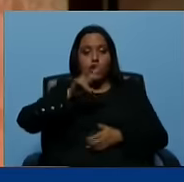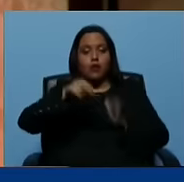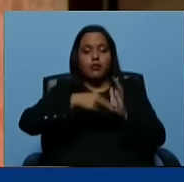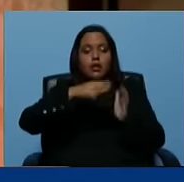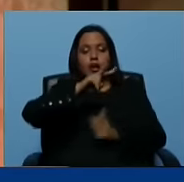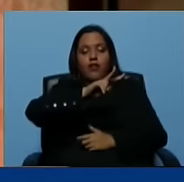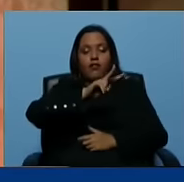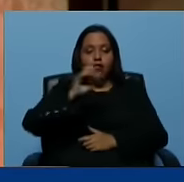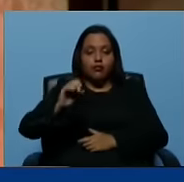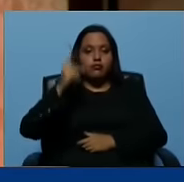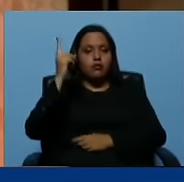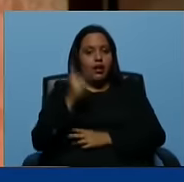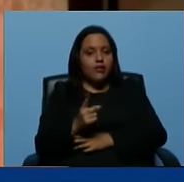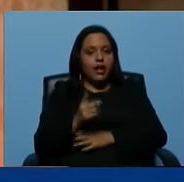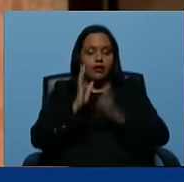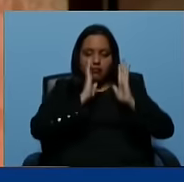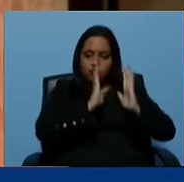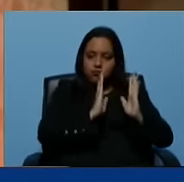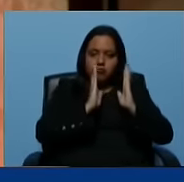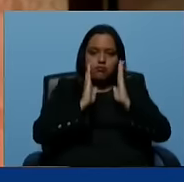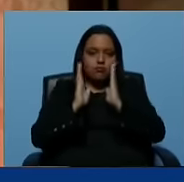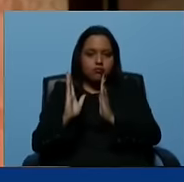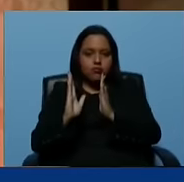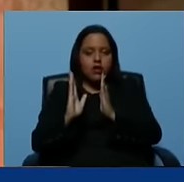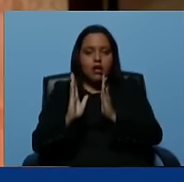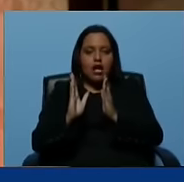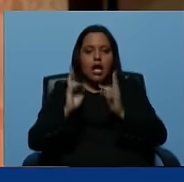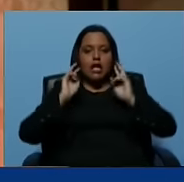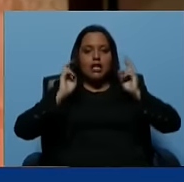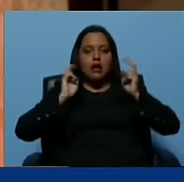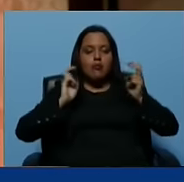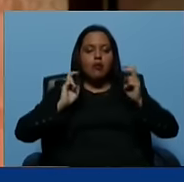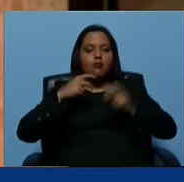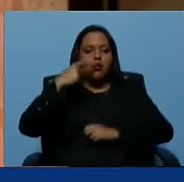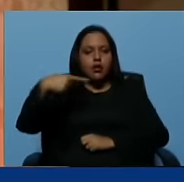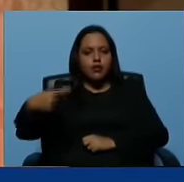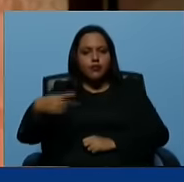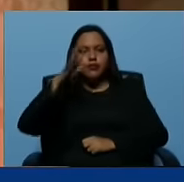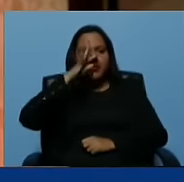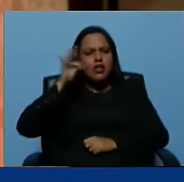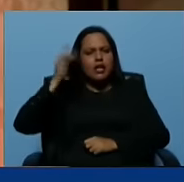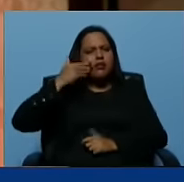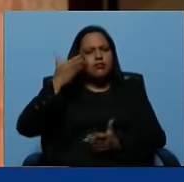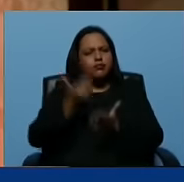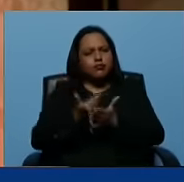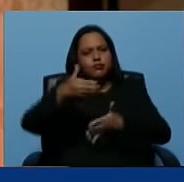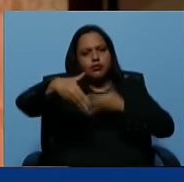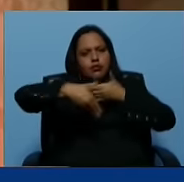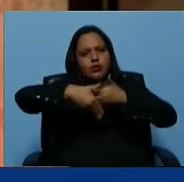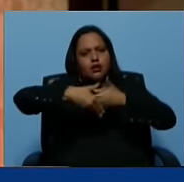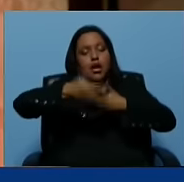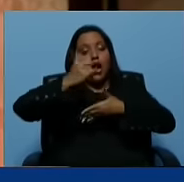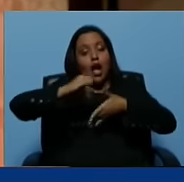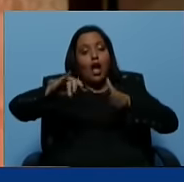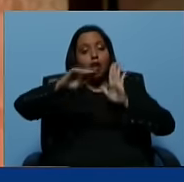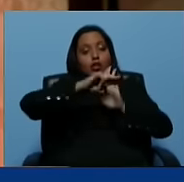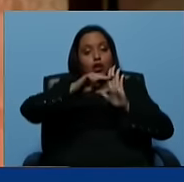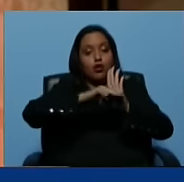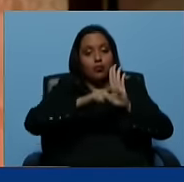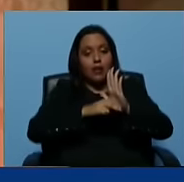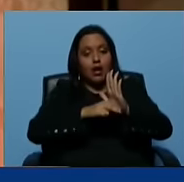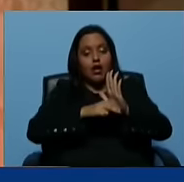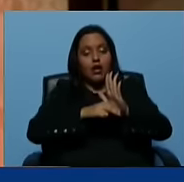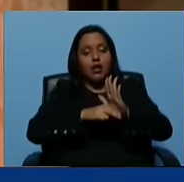imparcialidad en temas políticos. Francia exige desde el año 2018 que las redes sociales estén reglamentadas en el momento en